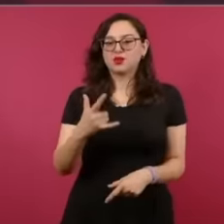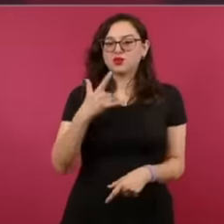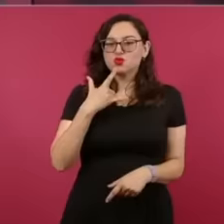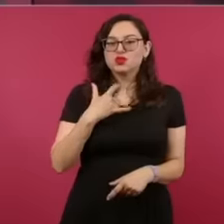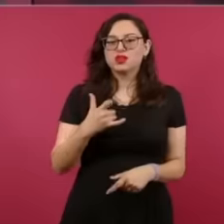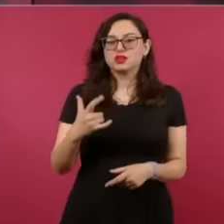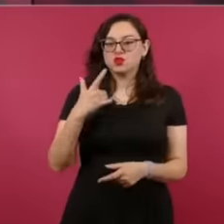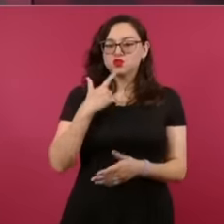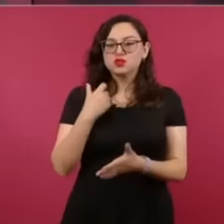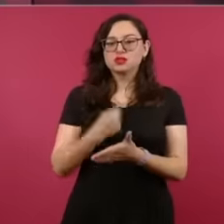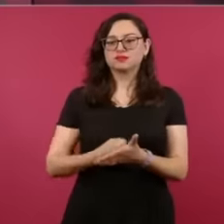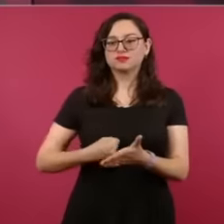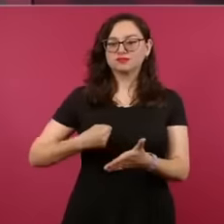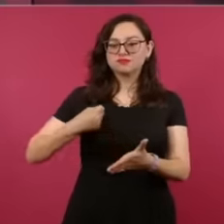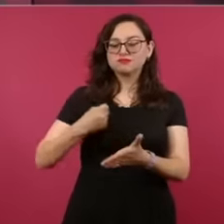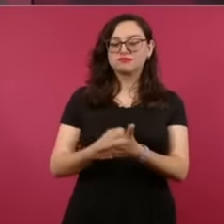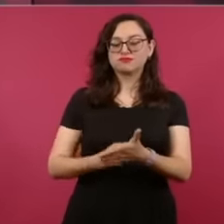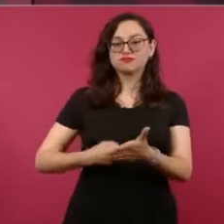No se puede hacer nada